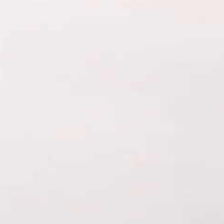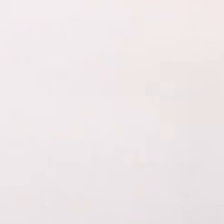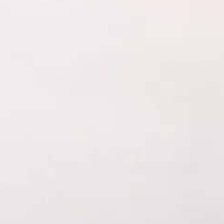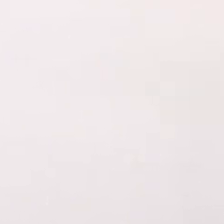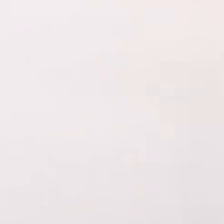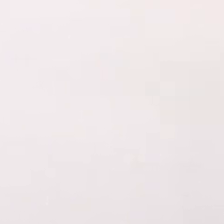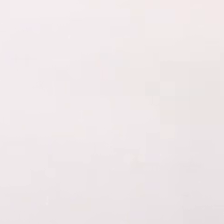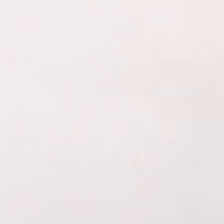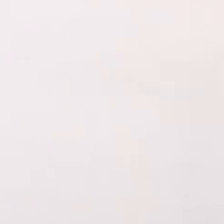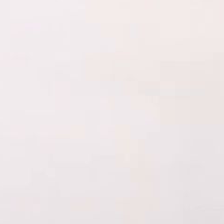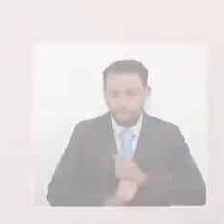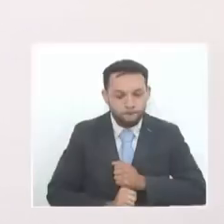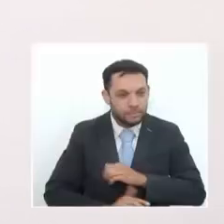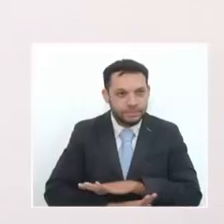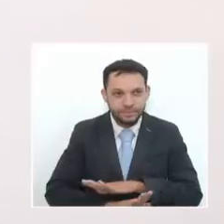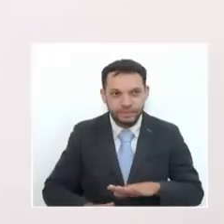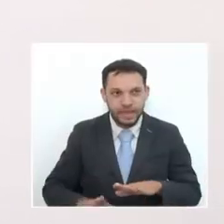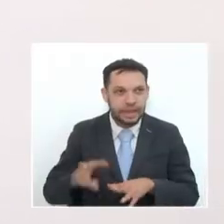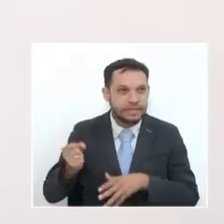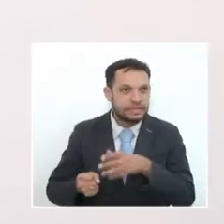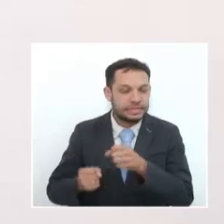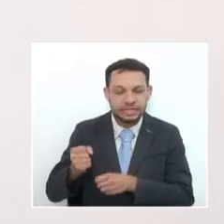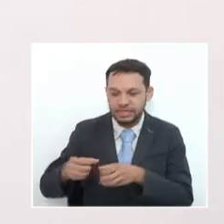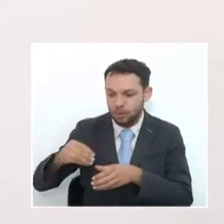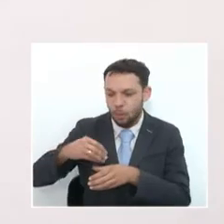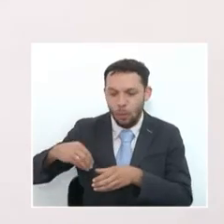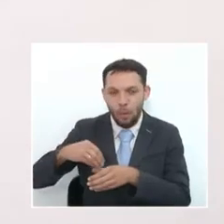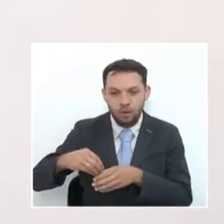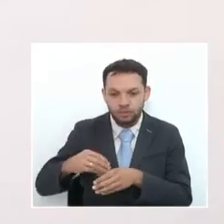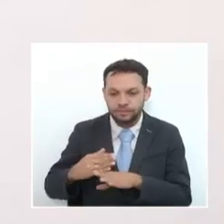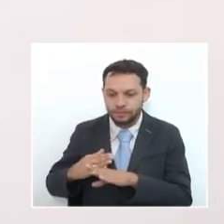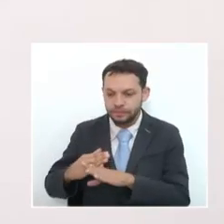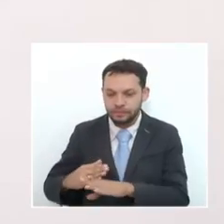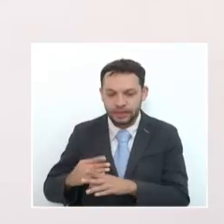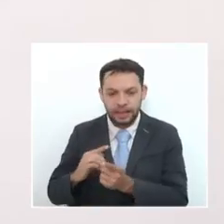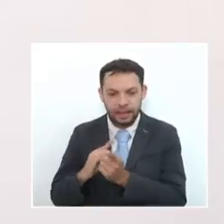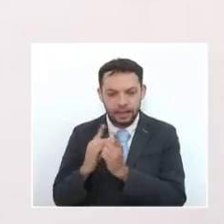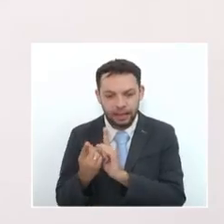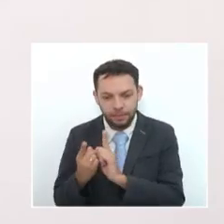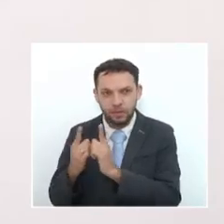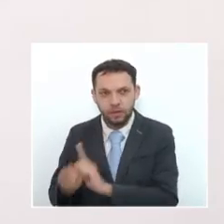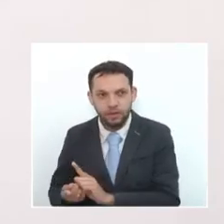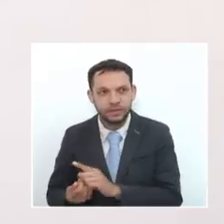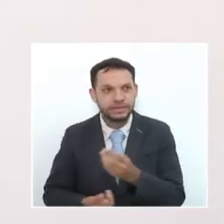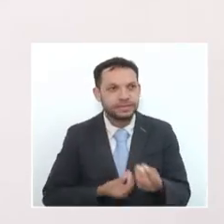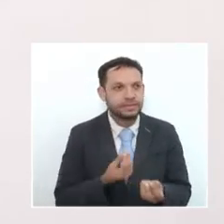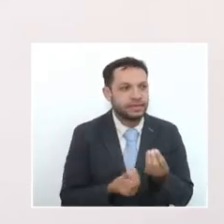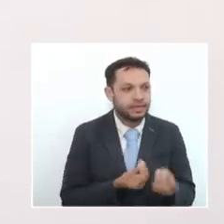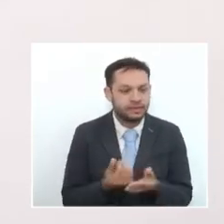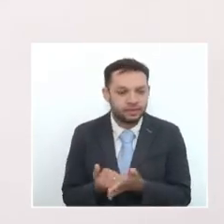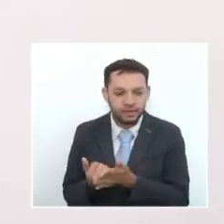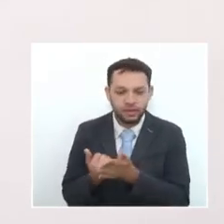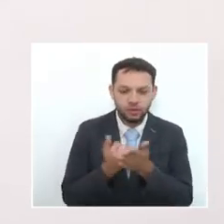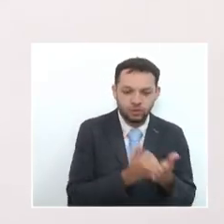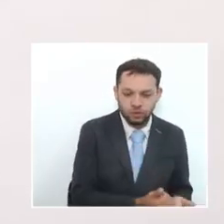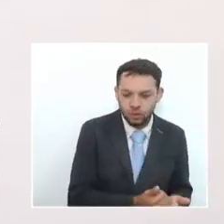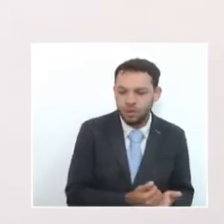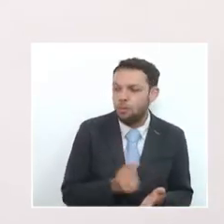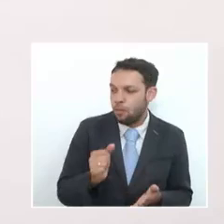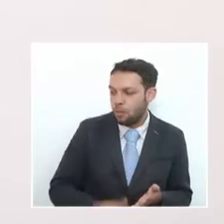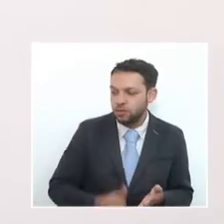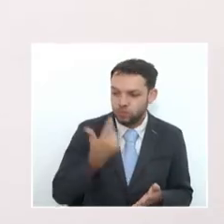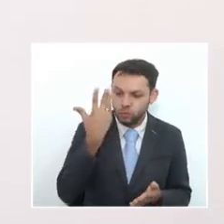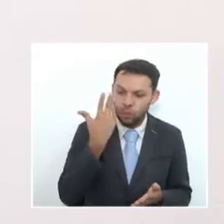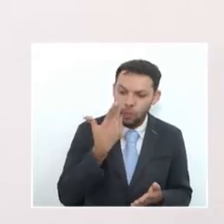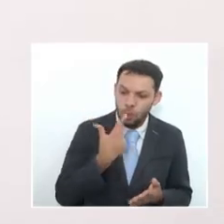han cambiado la leche varias veces y se pone peor. ¿Qué le podemos dar para que dé del cuerpo? ¿Y si le puedo